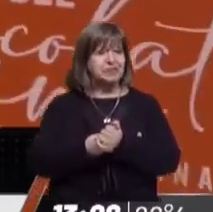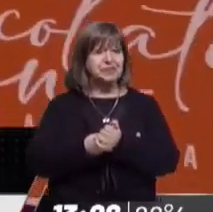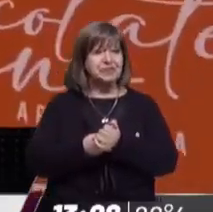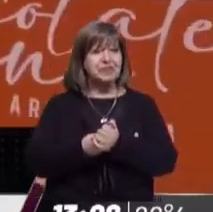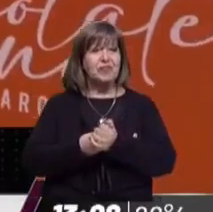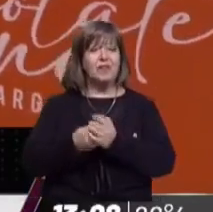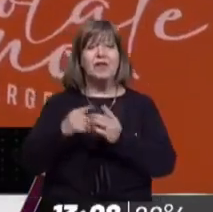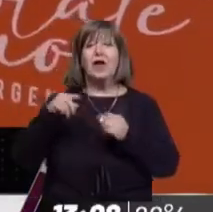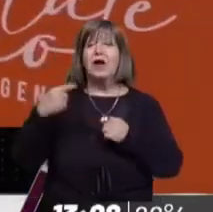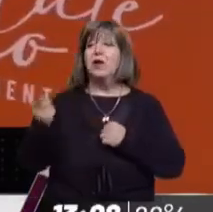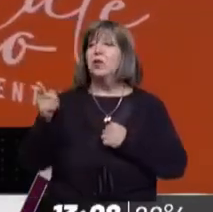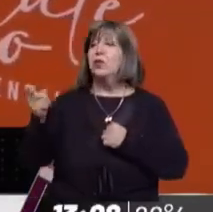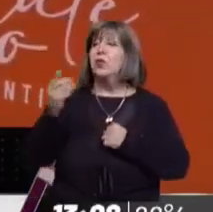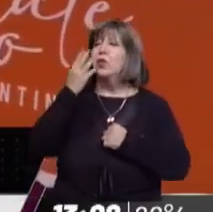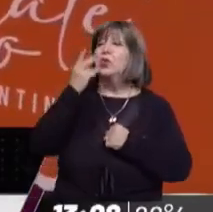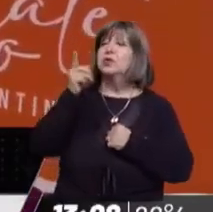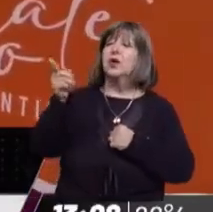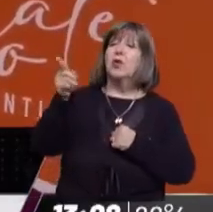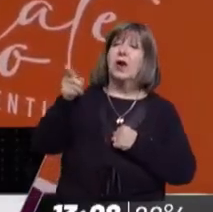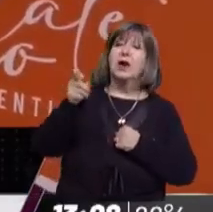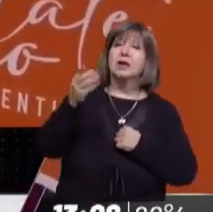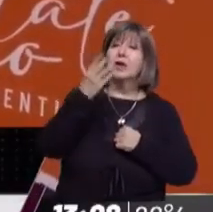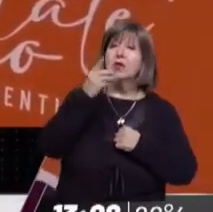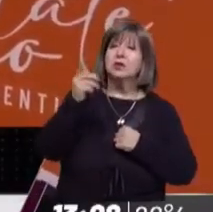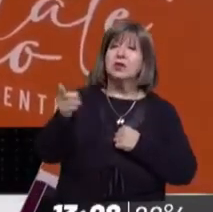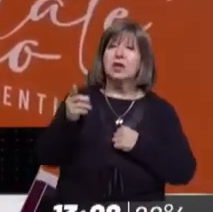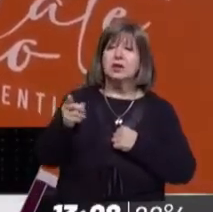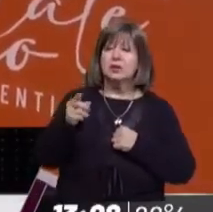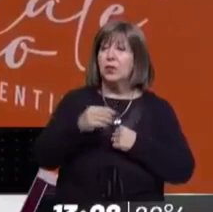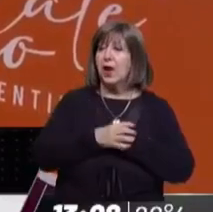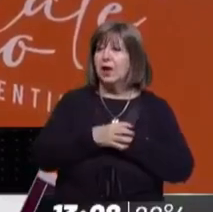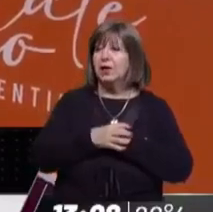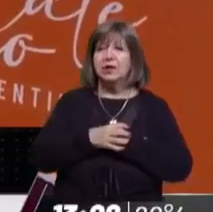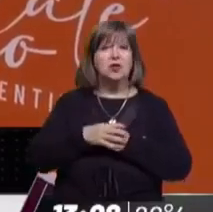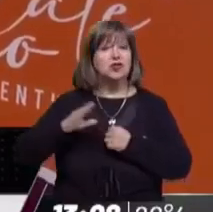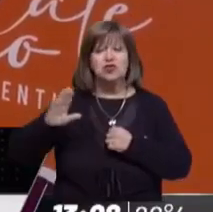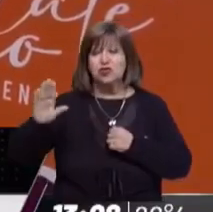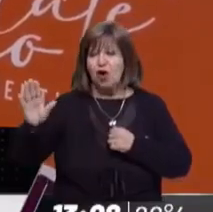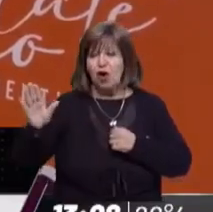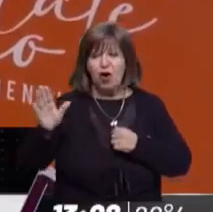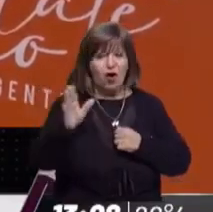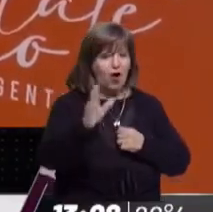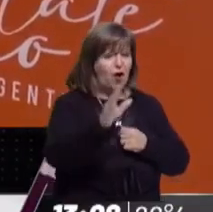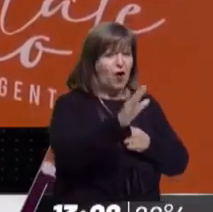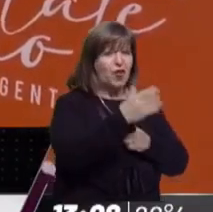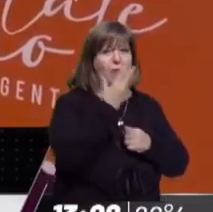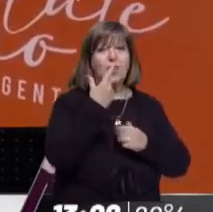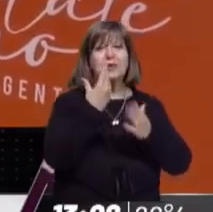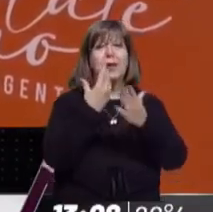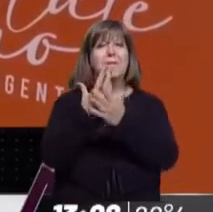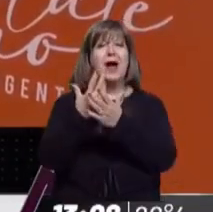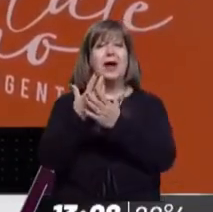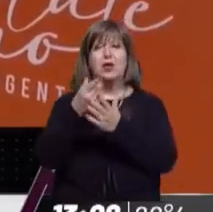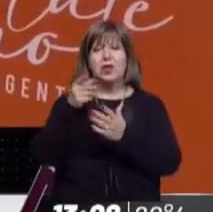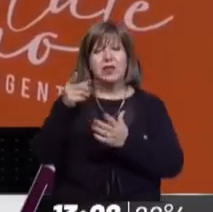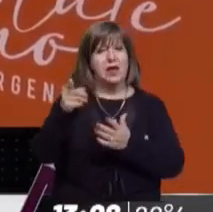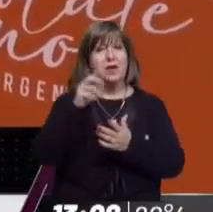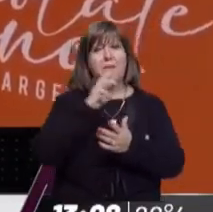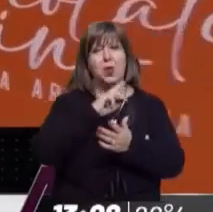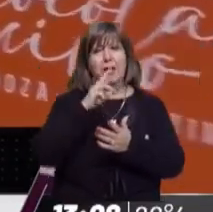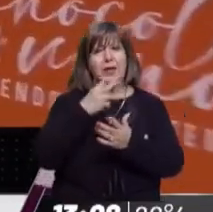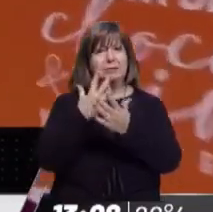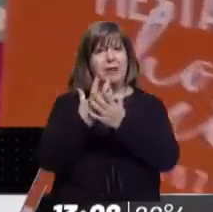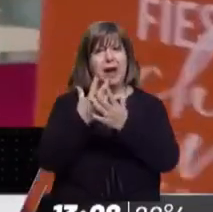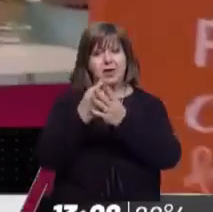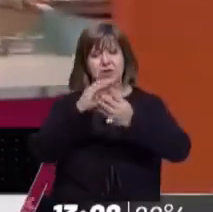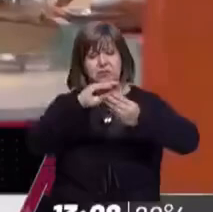Fabián? Sí, todo lo que hace. Todo lo que hace Vivi, sos un genio. La Vivi es lo mejor que hay. Chicos, ¿qué les gustaría